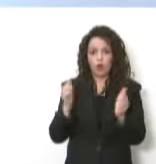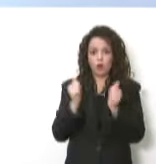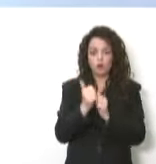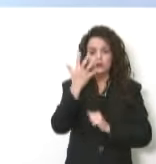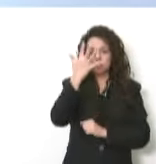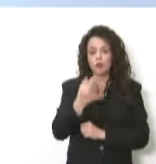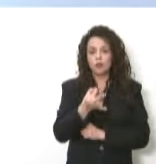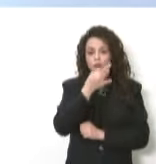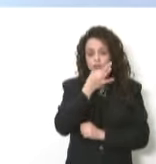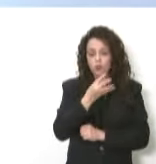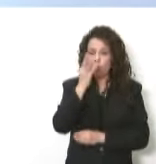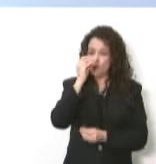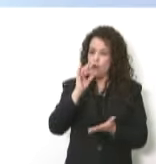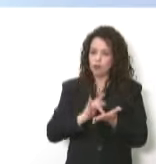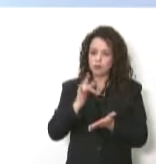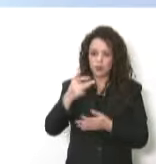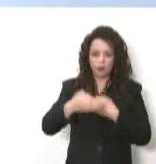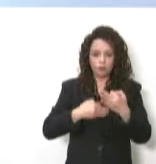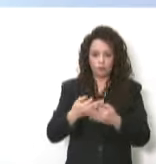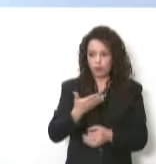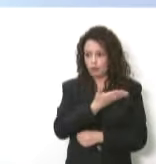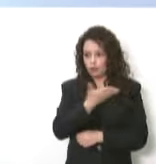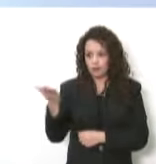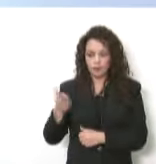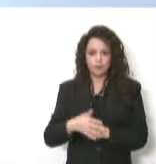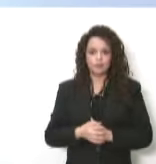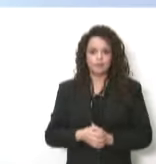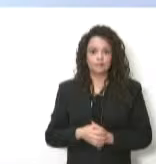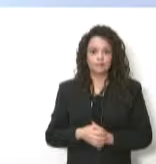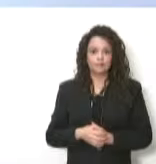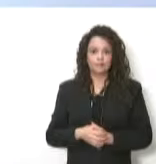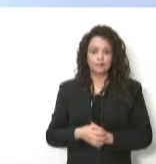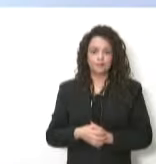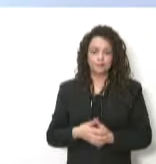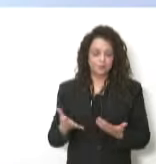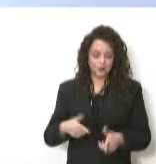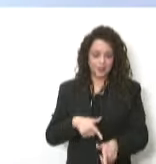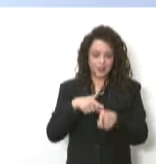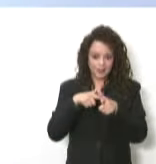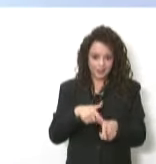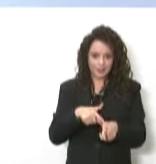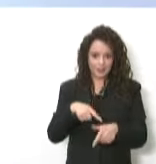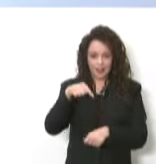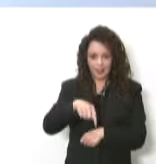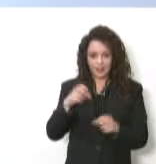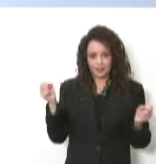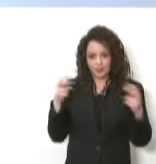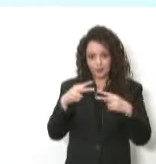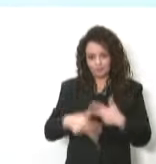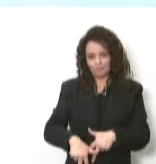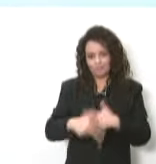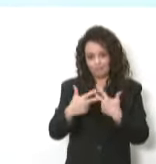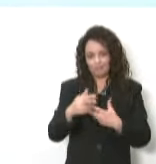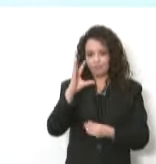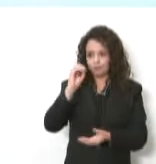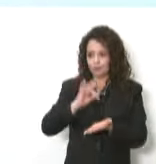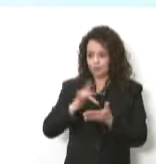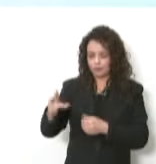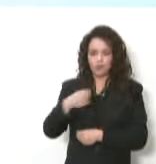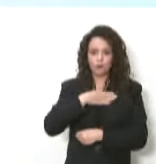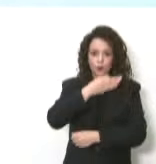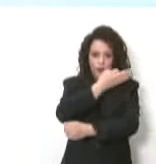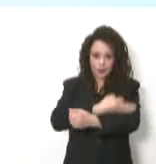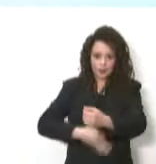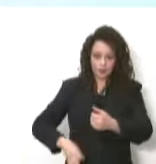13:05. Muchísimas gracias a todas y a todos y seguimos en esta línea y en esta frecuencia. Gracias, buenas tardes.